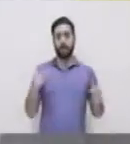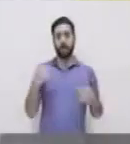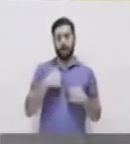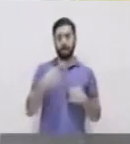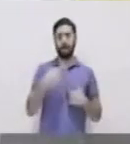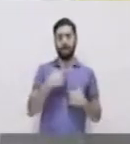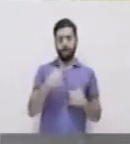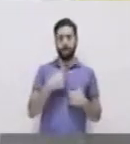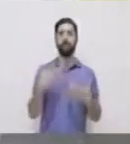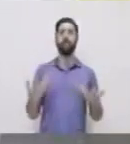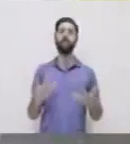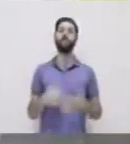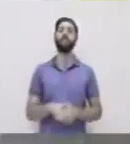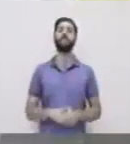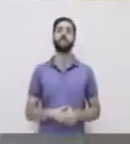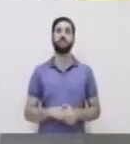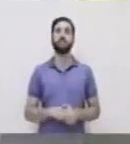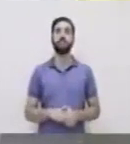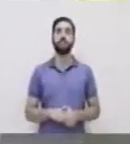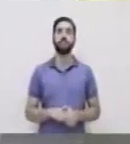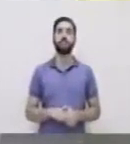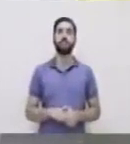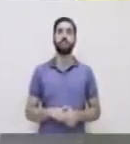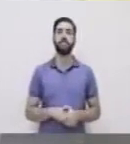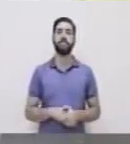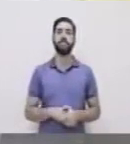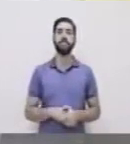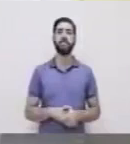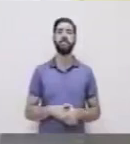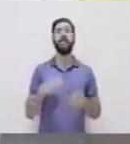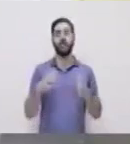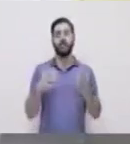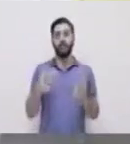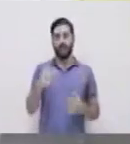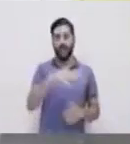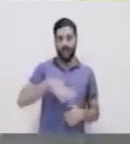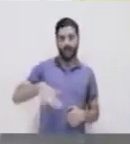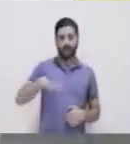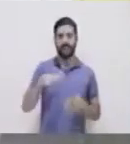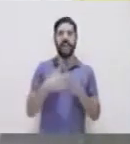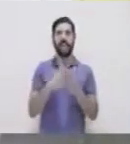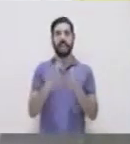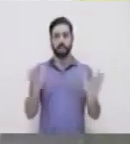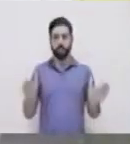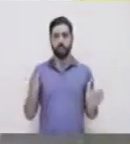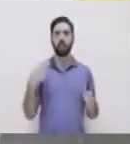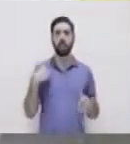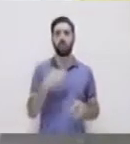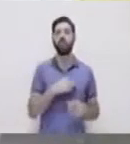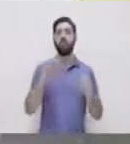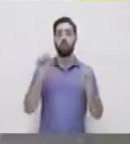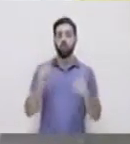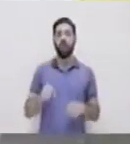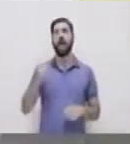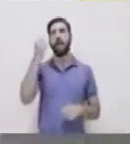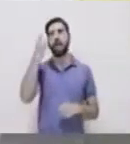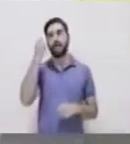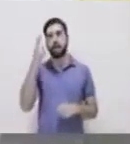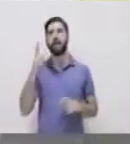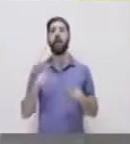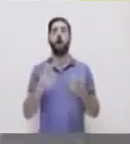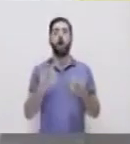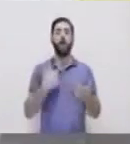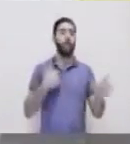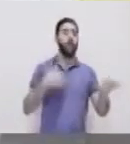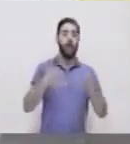la libertad de ser uno mismo. Y es que debemos de darnos ese espacio de nosotros, tener la